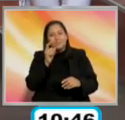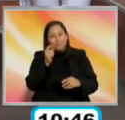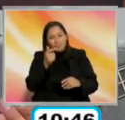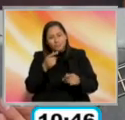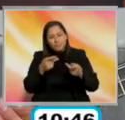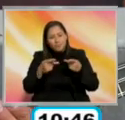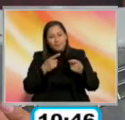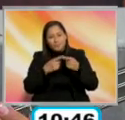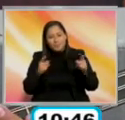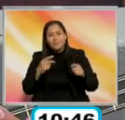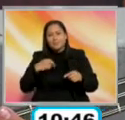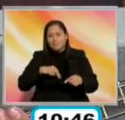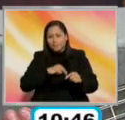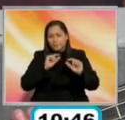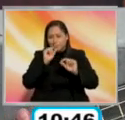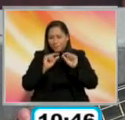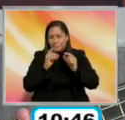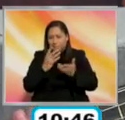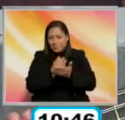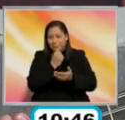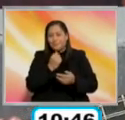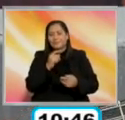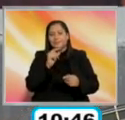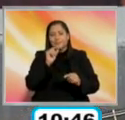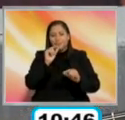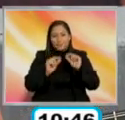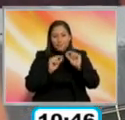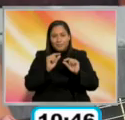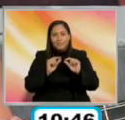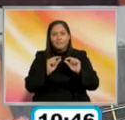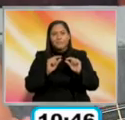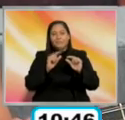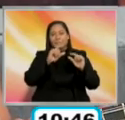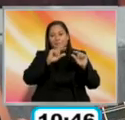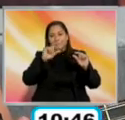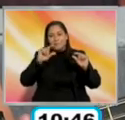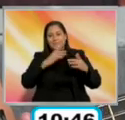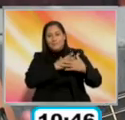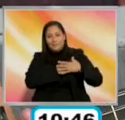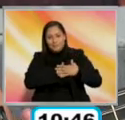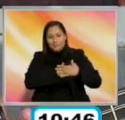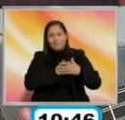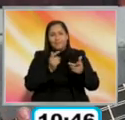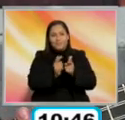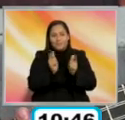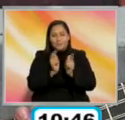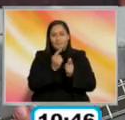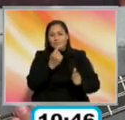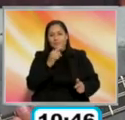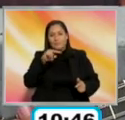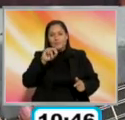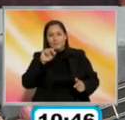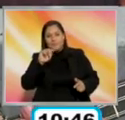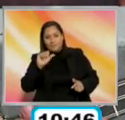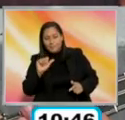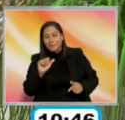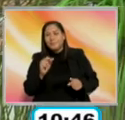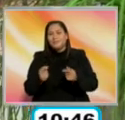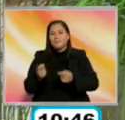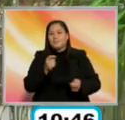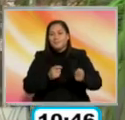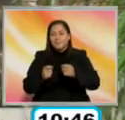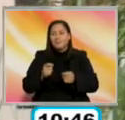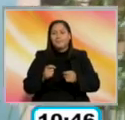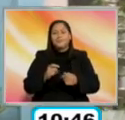diferente. Creo que lo estamos logrando y vamos por buen camino. La frecuencia del amor se presenta con Grupo Que Nota y con todo el ritmo de la